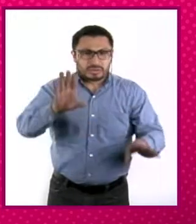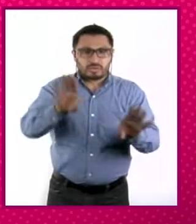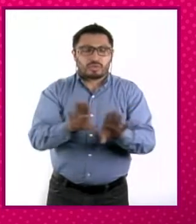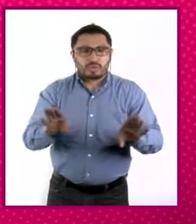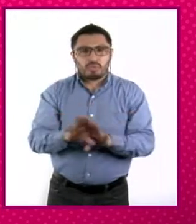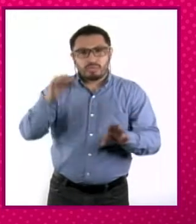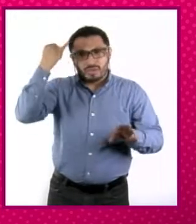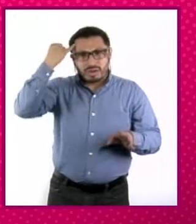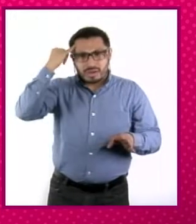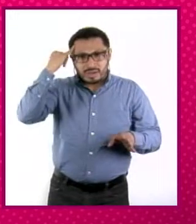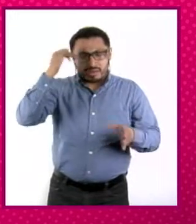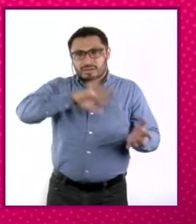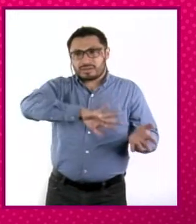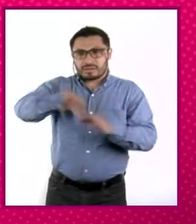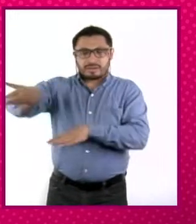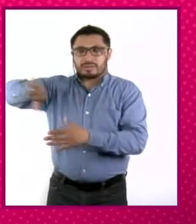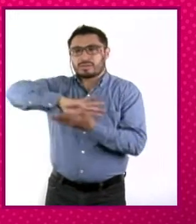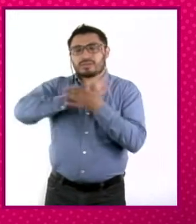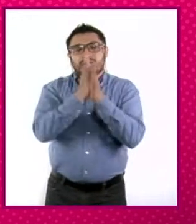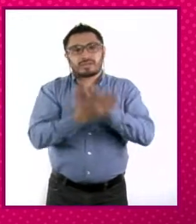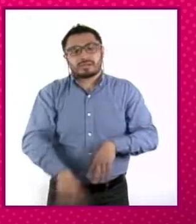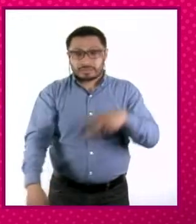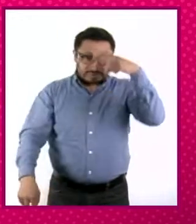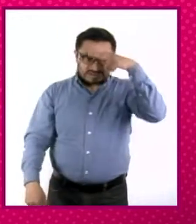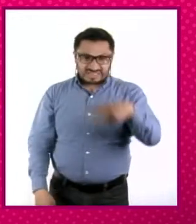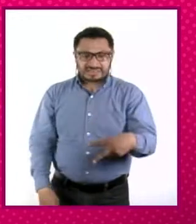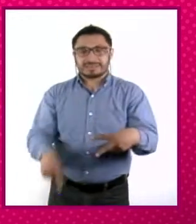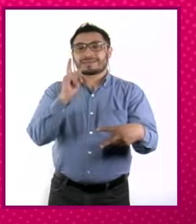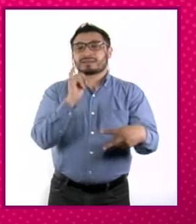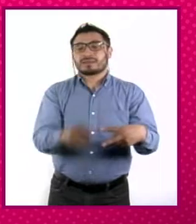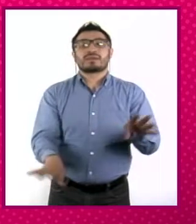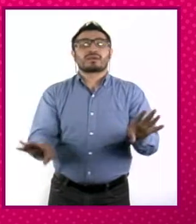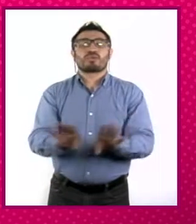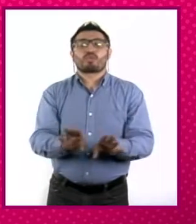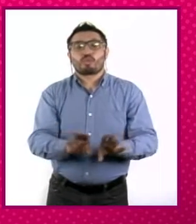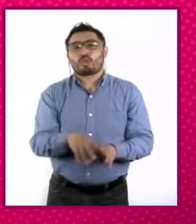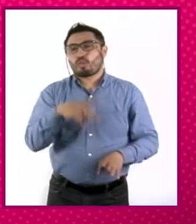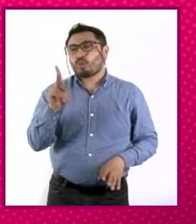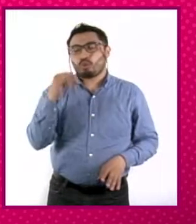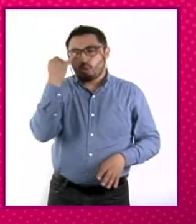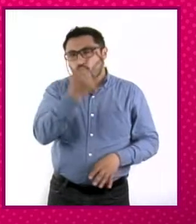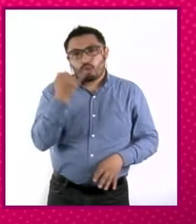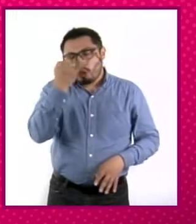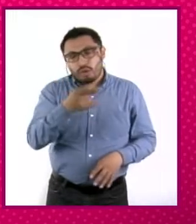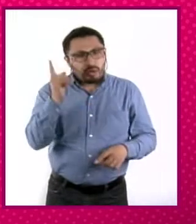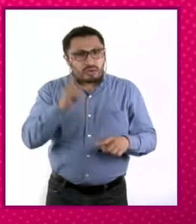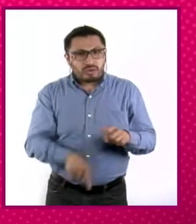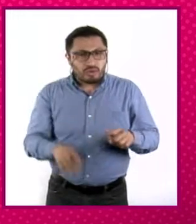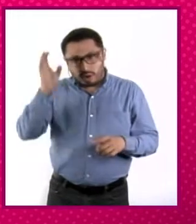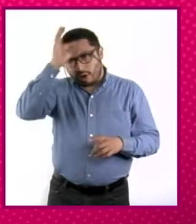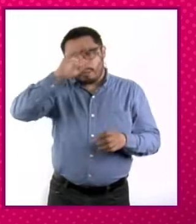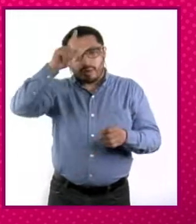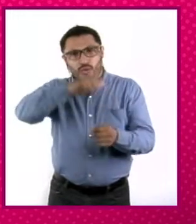y que pasaran a ser mexicanos. Es decir, se trataba de que dejaran su idioma, dejaran